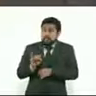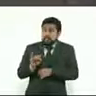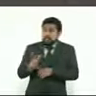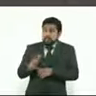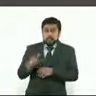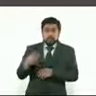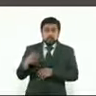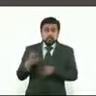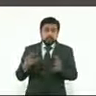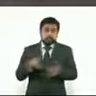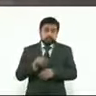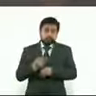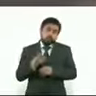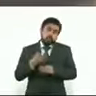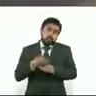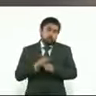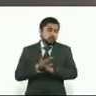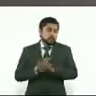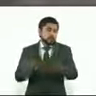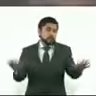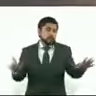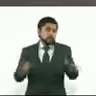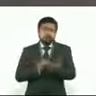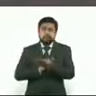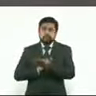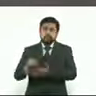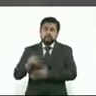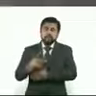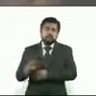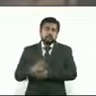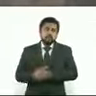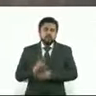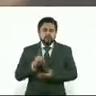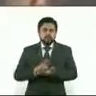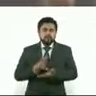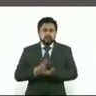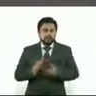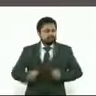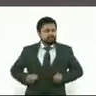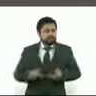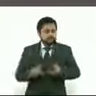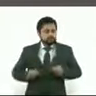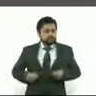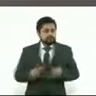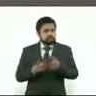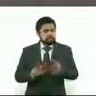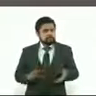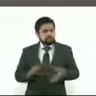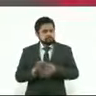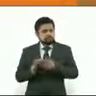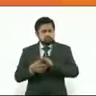gran atleta para mí. Pues qué fortaleza, ¿eh? Qué fortaleza para